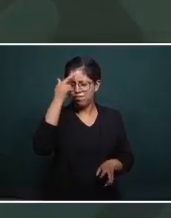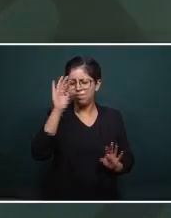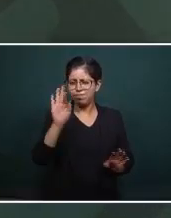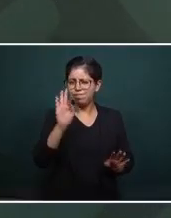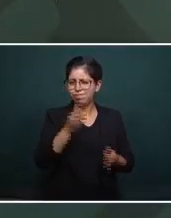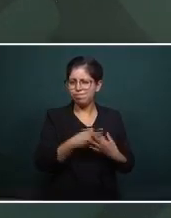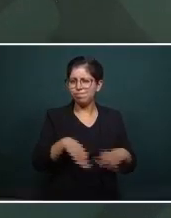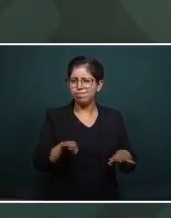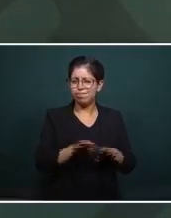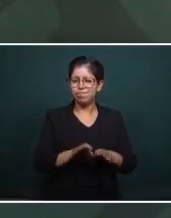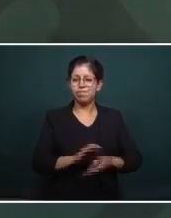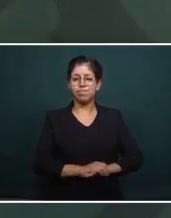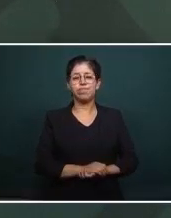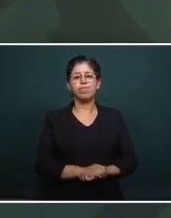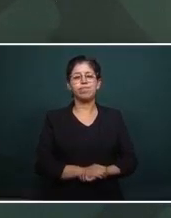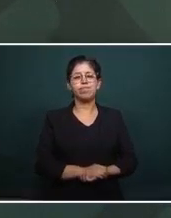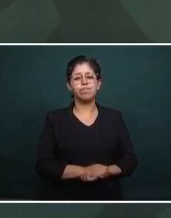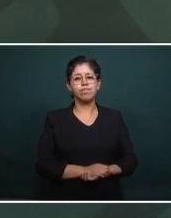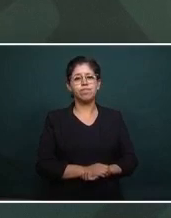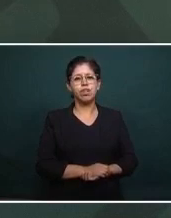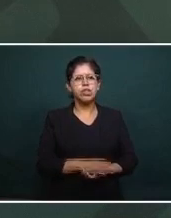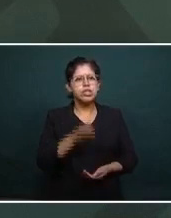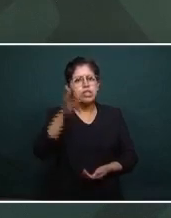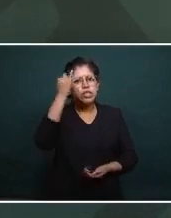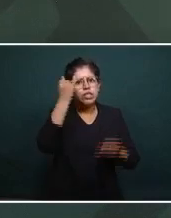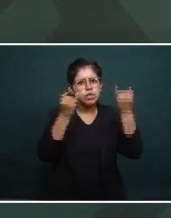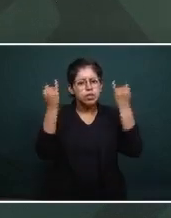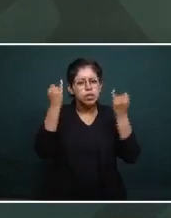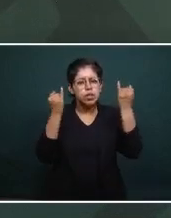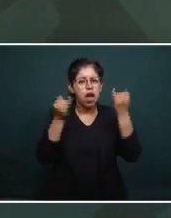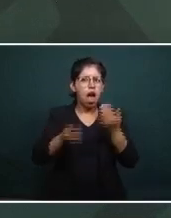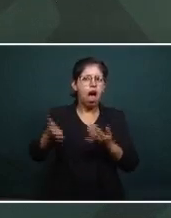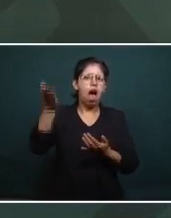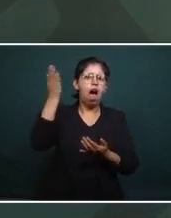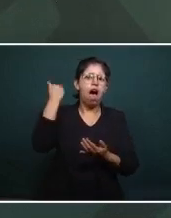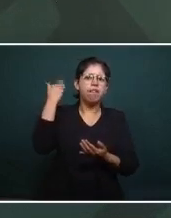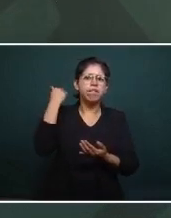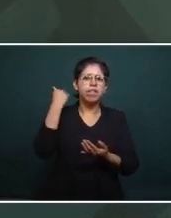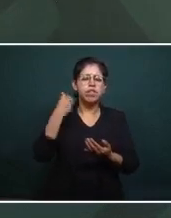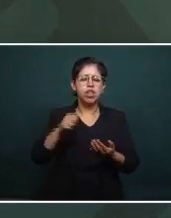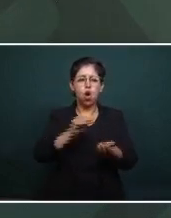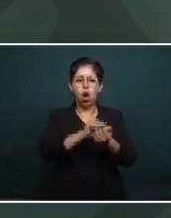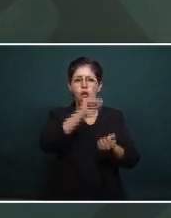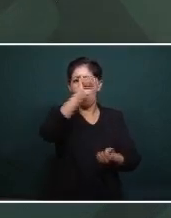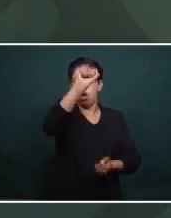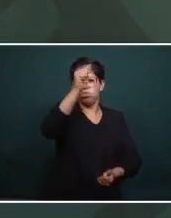seguido con el mismo marco legal que existía,